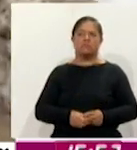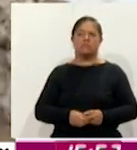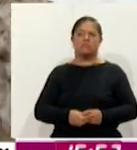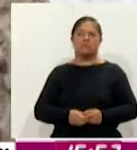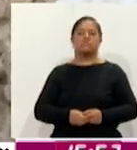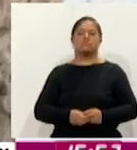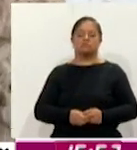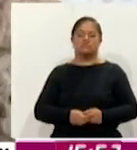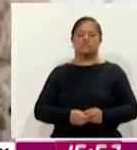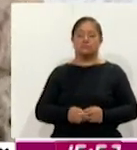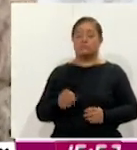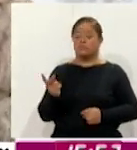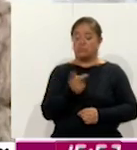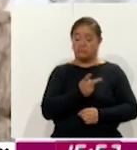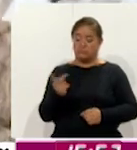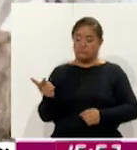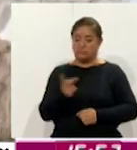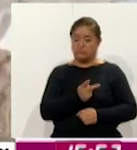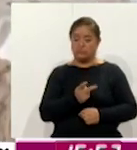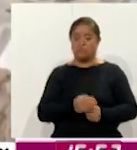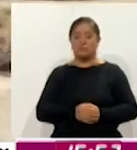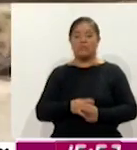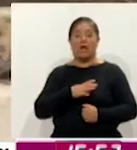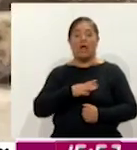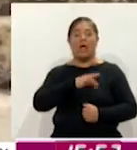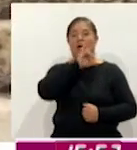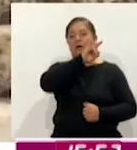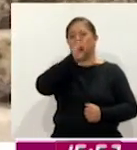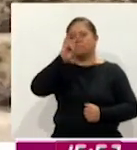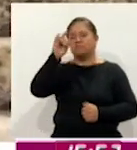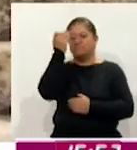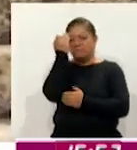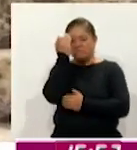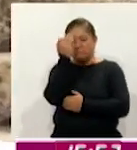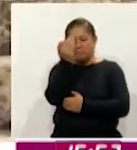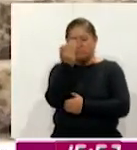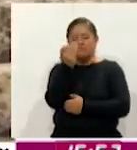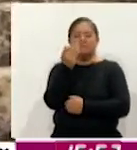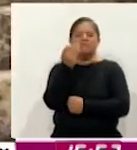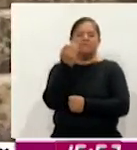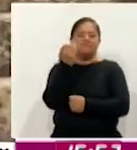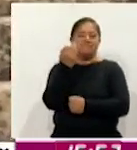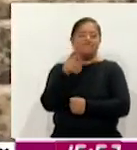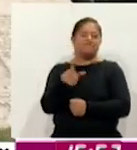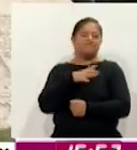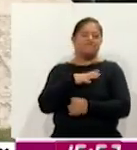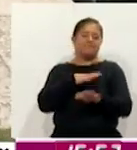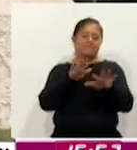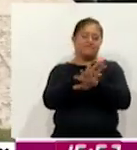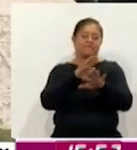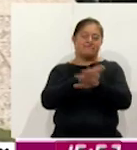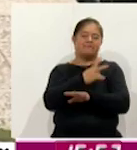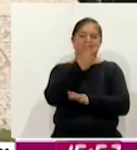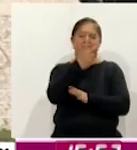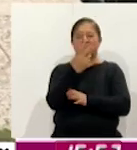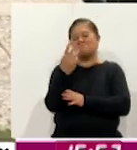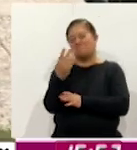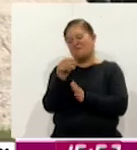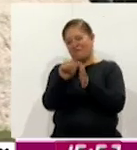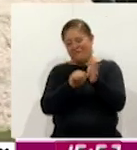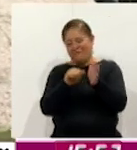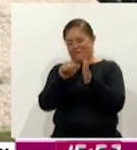Cacaxtla como en Xochitecatl se cuenta con exposiciones temporales que se renuevan cada 2 o 3 meses.